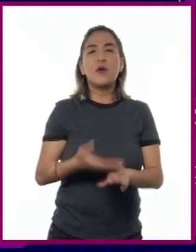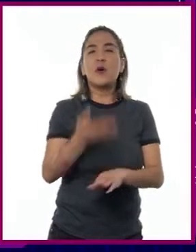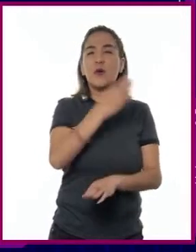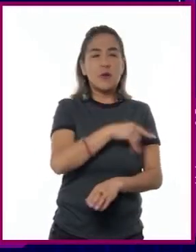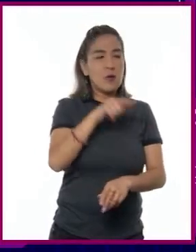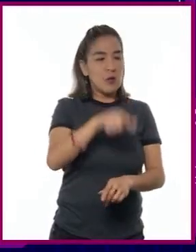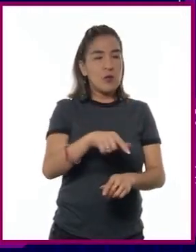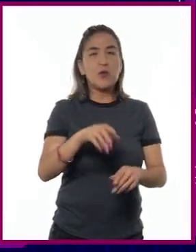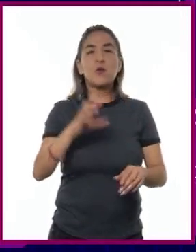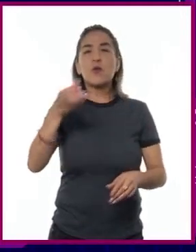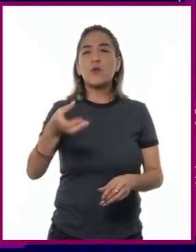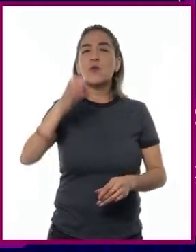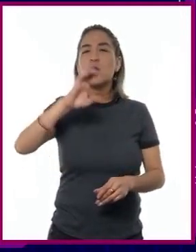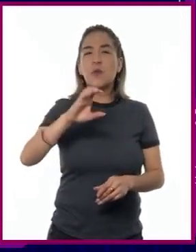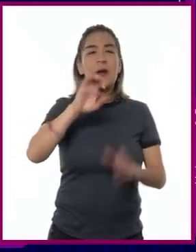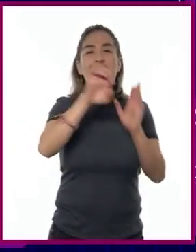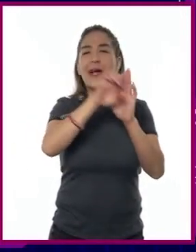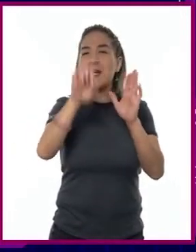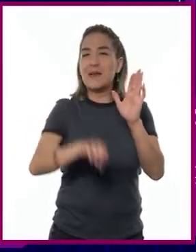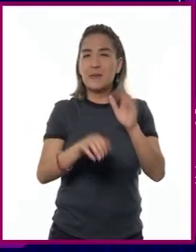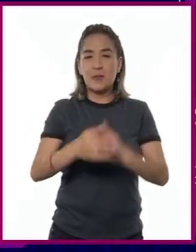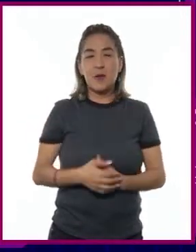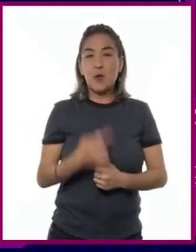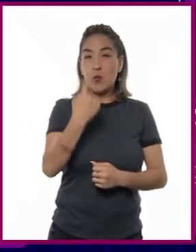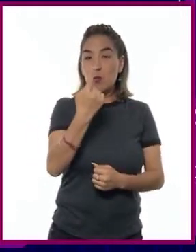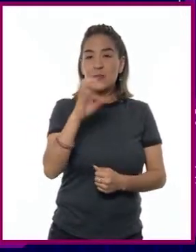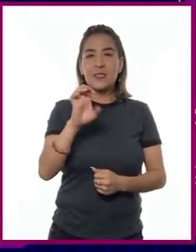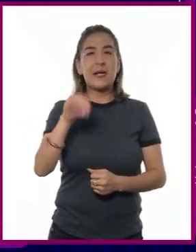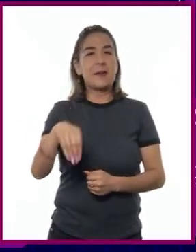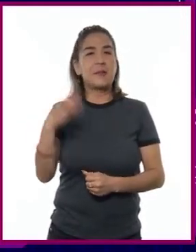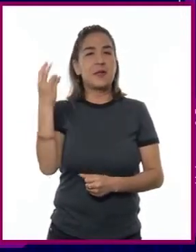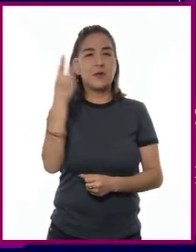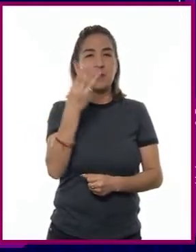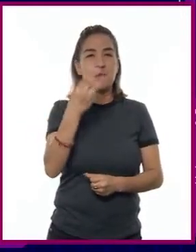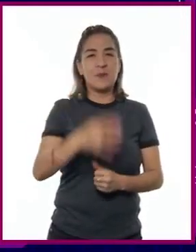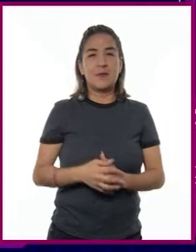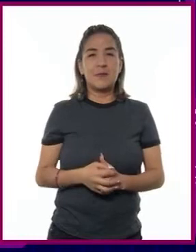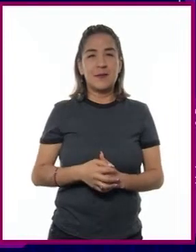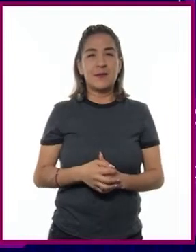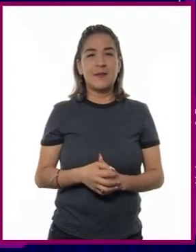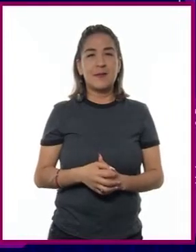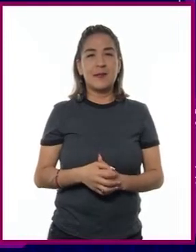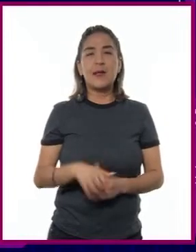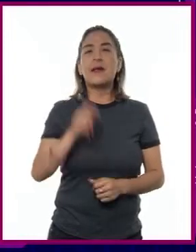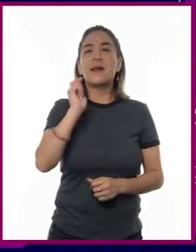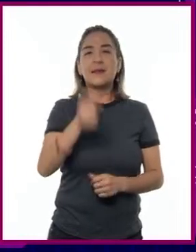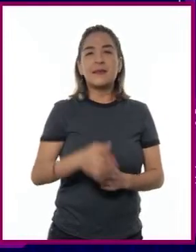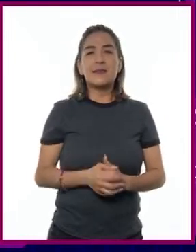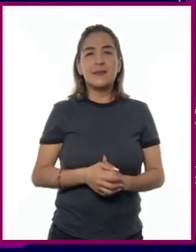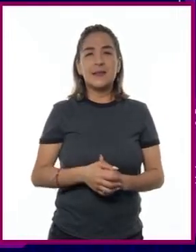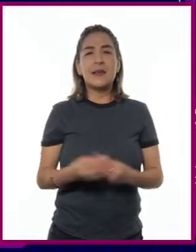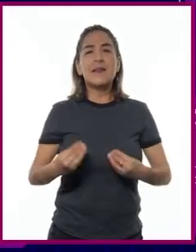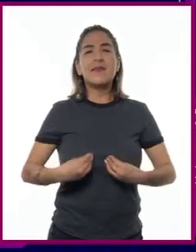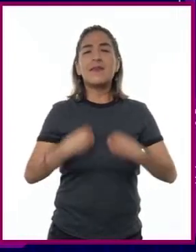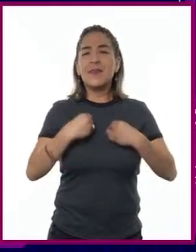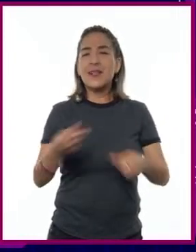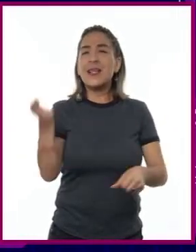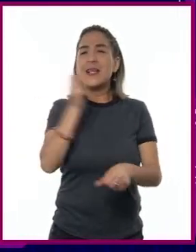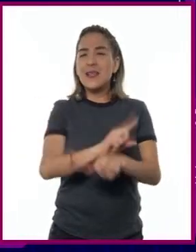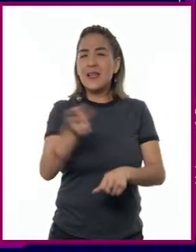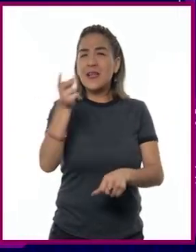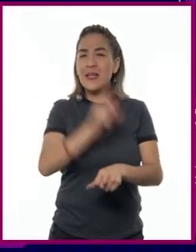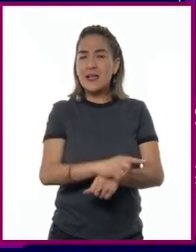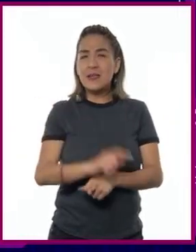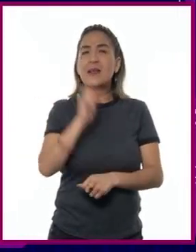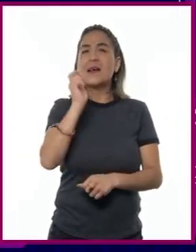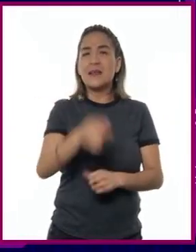cubo, es decir, 1 centímetro cúbico. Sin embargo, en la vida cotidiana se